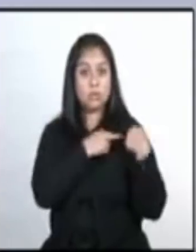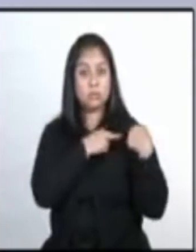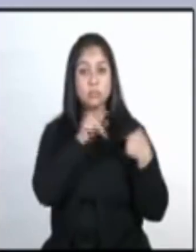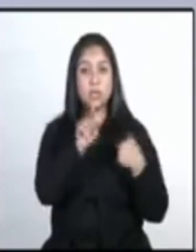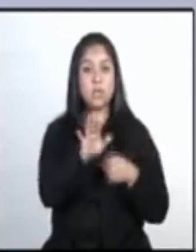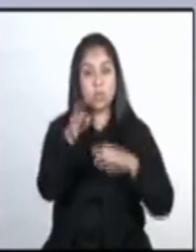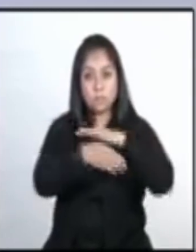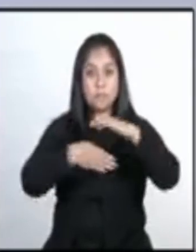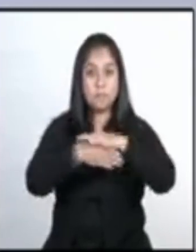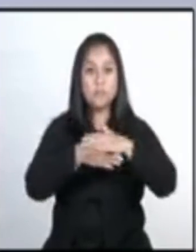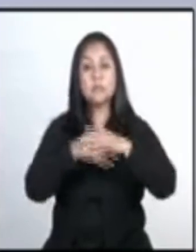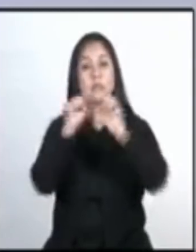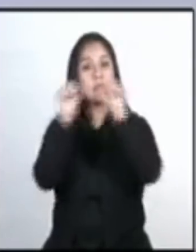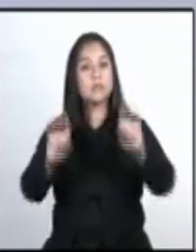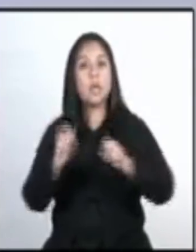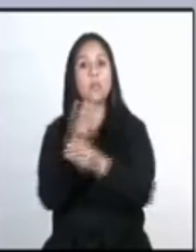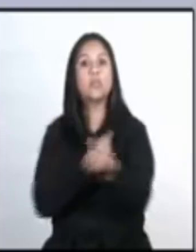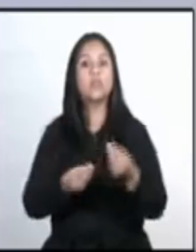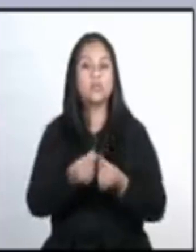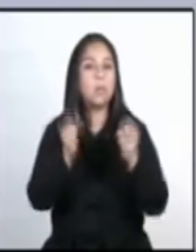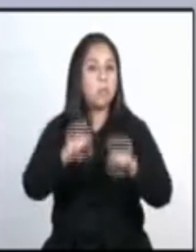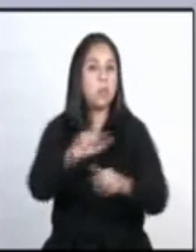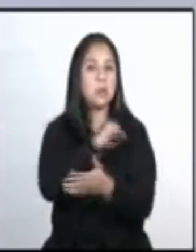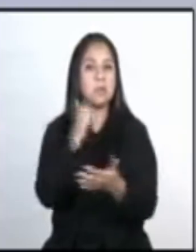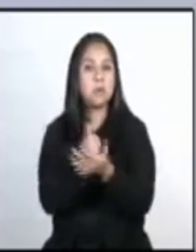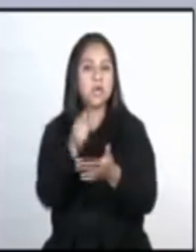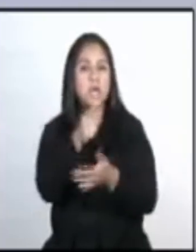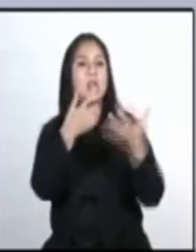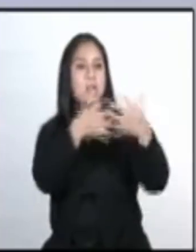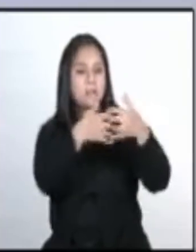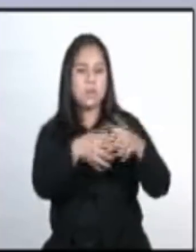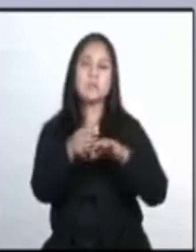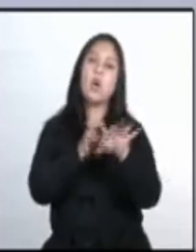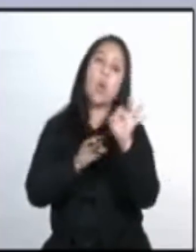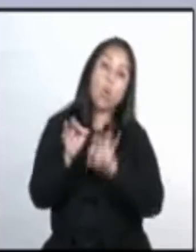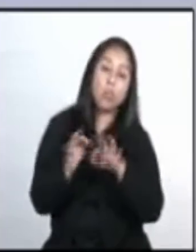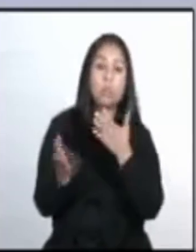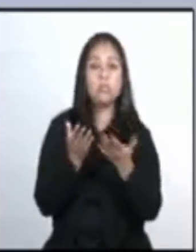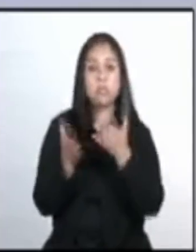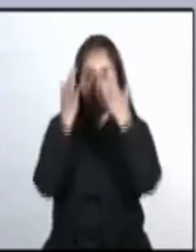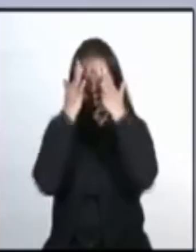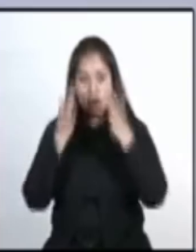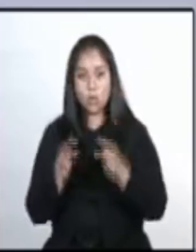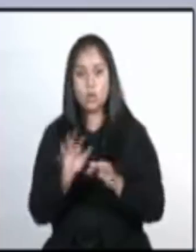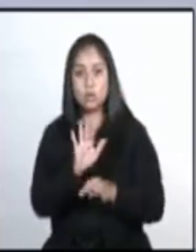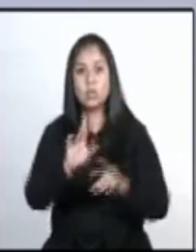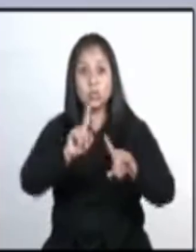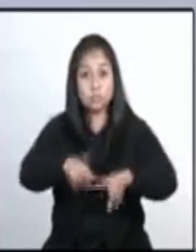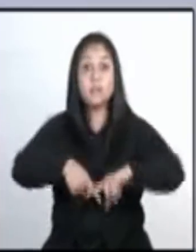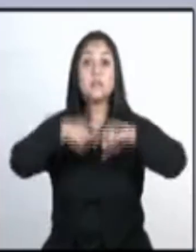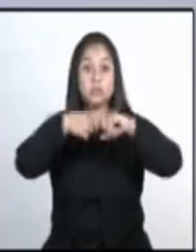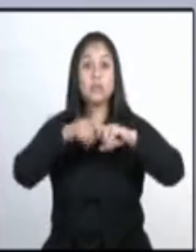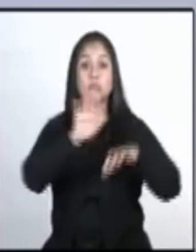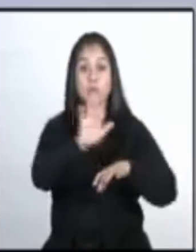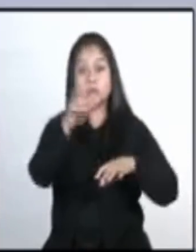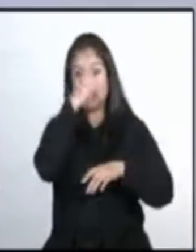al sistema de producción, podrá autorizar la operación de una empresa o, en su defecto, acordar el mecanismo de suspensión de sus